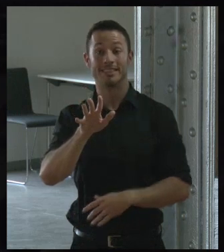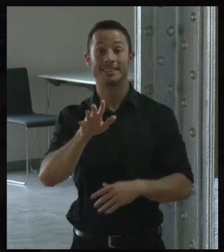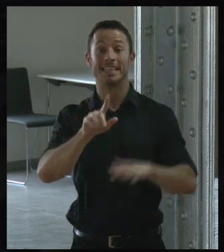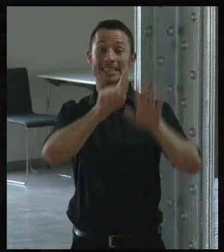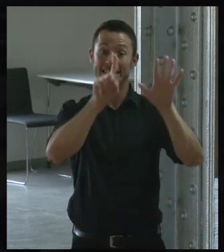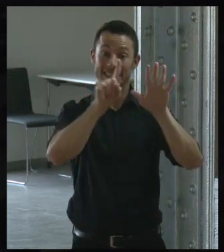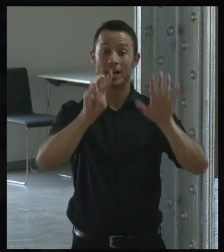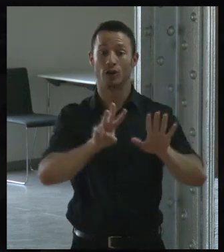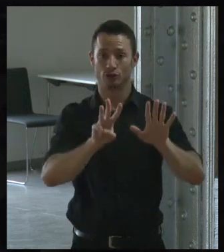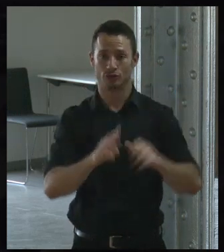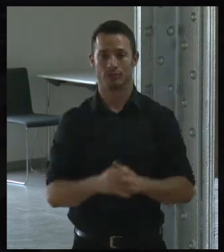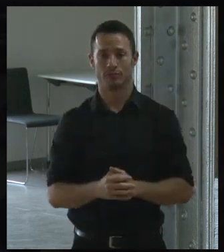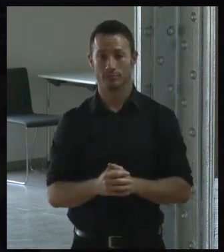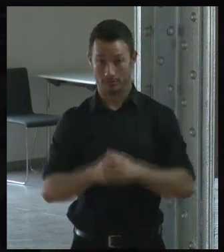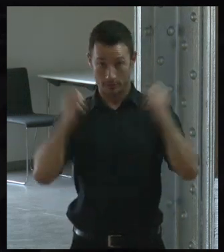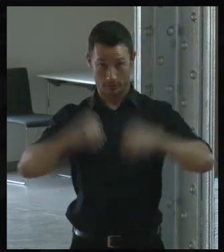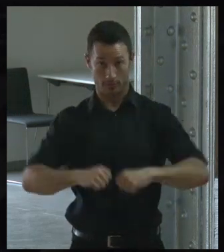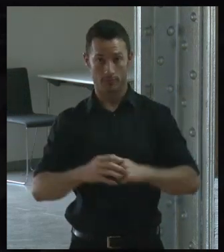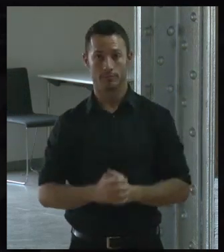8. Vale.